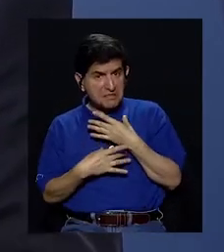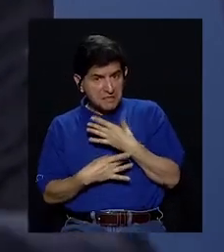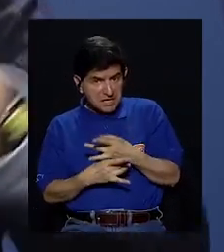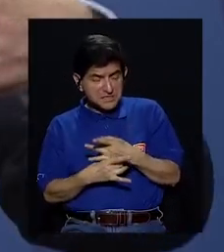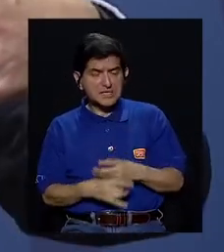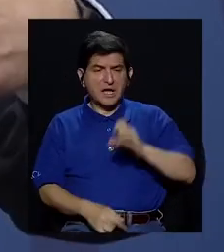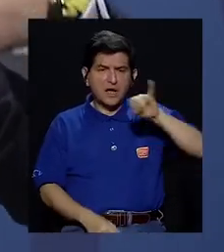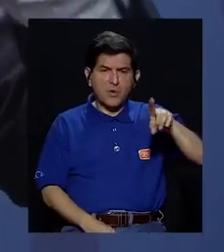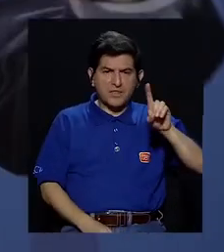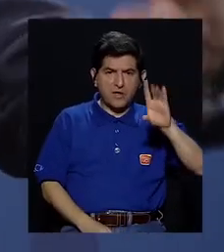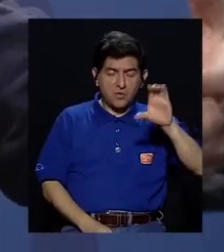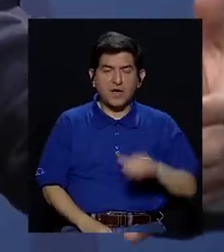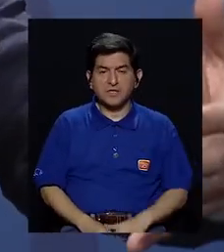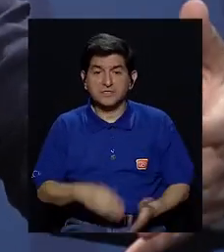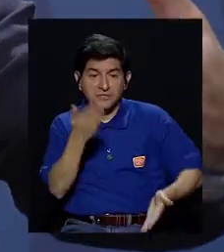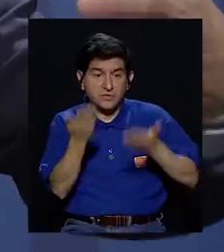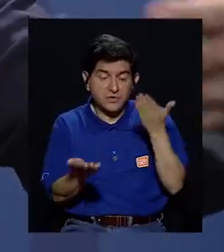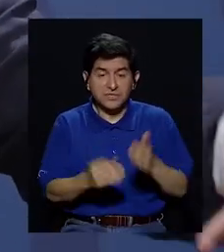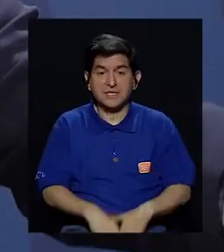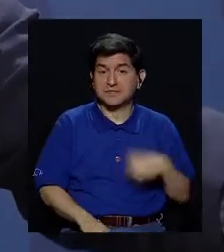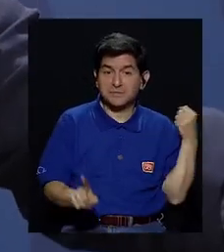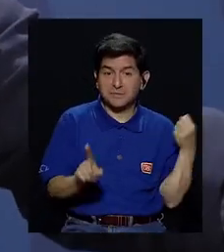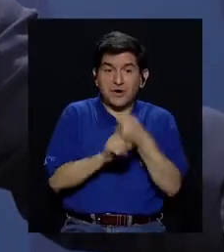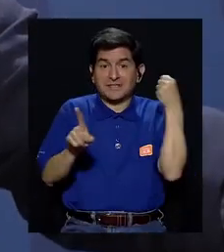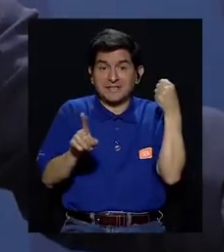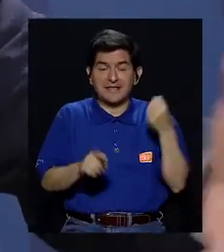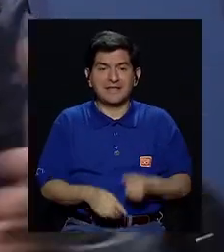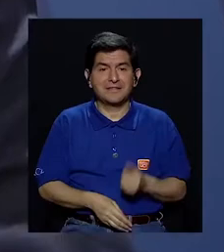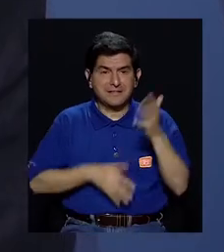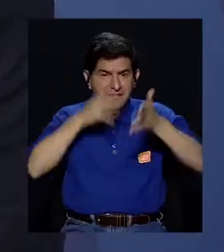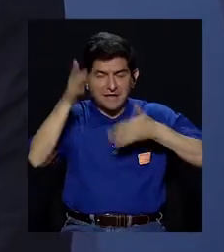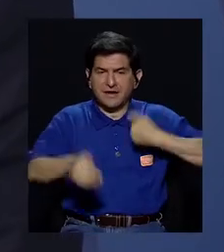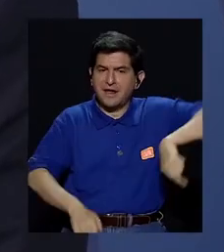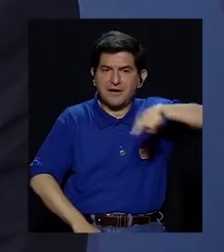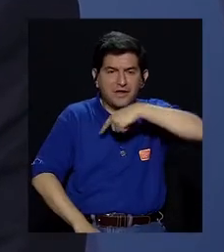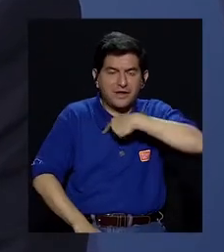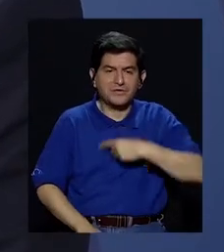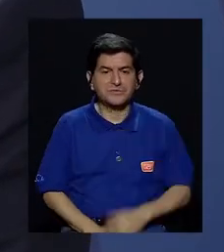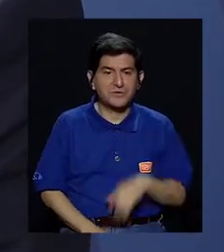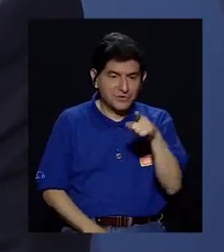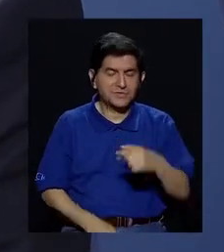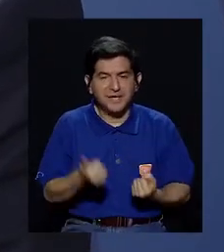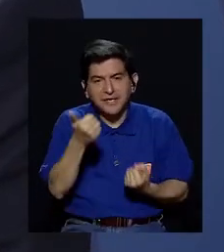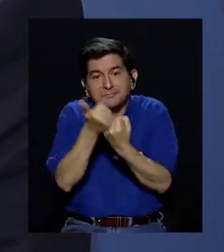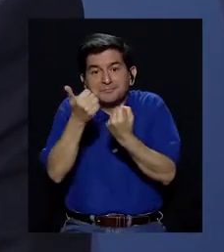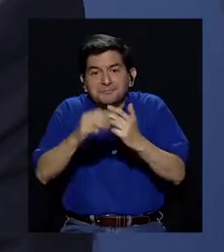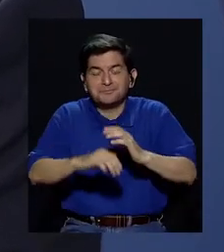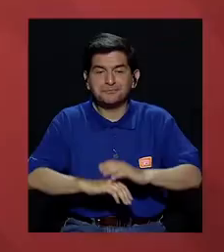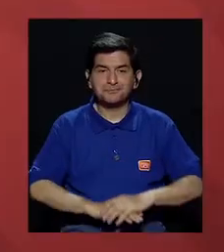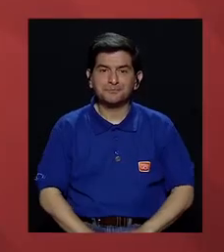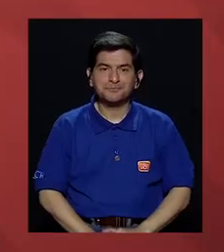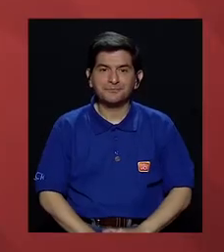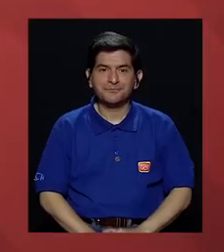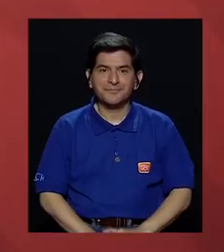juan diego accidentalmente lo está creando y los otros no han sabido prestarle batalla